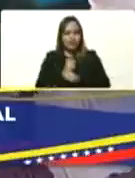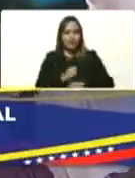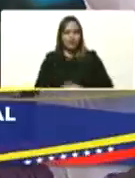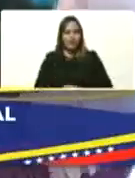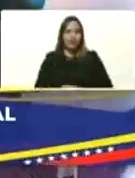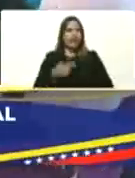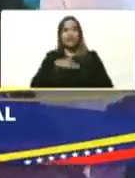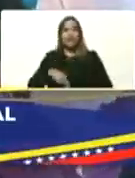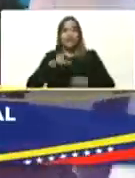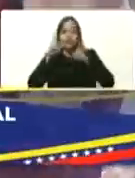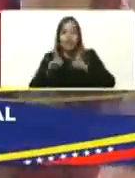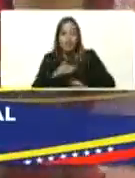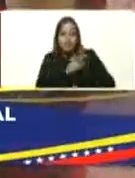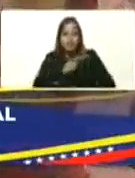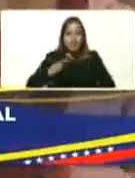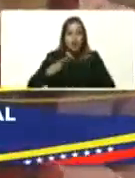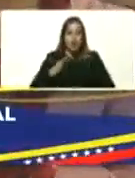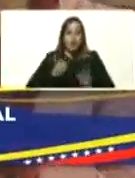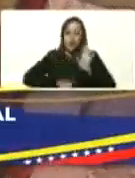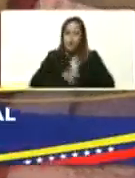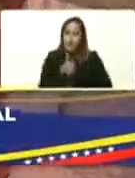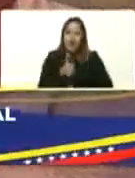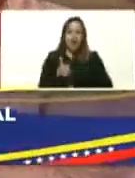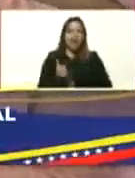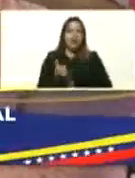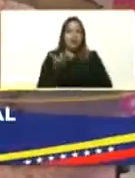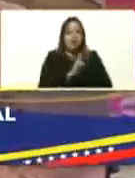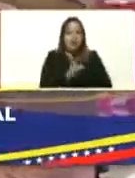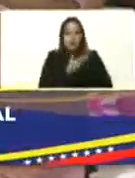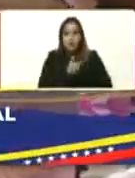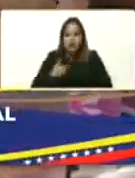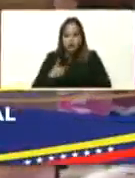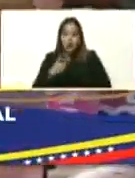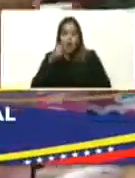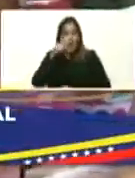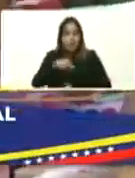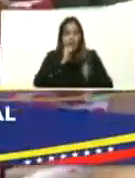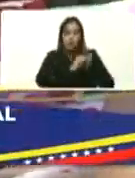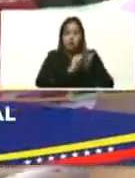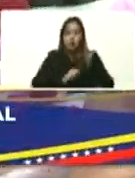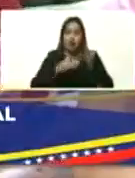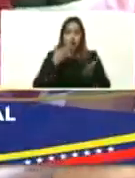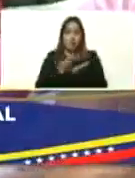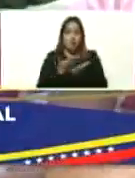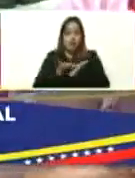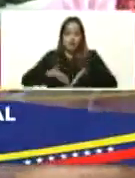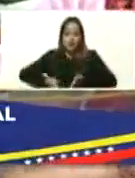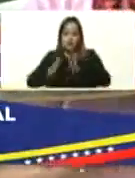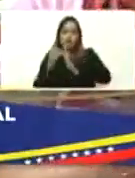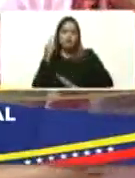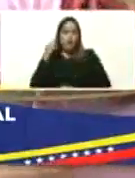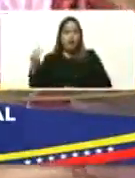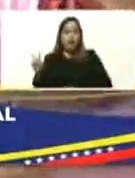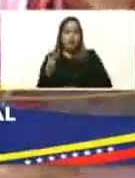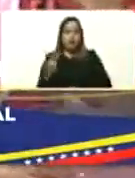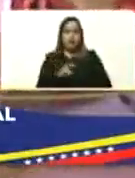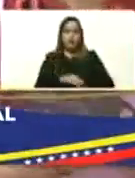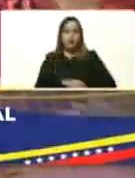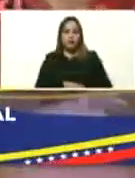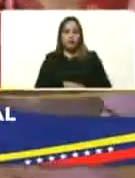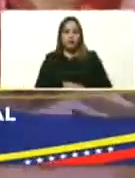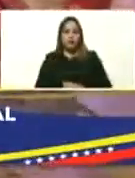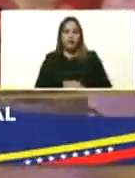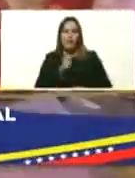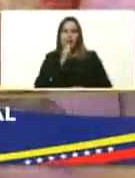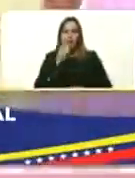nuestros deseos, nuestros anhelos más inmediatos en esta propuesta de ruta de la mujer venezolana. ¿Quién mejor